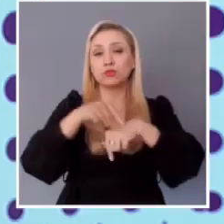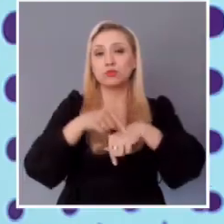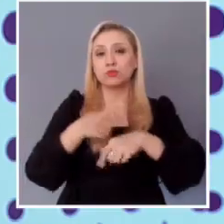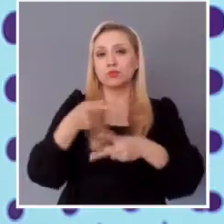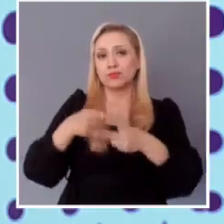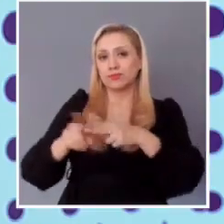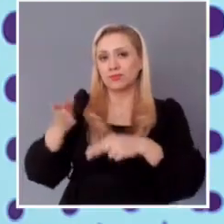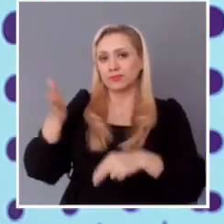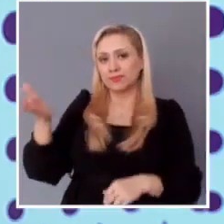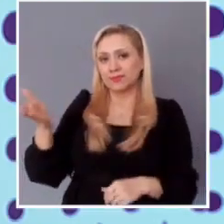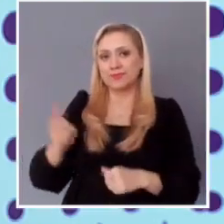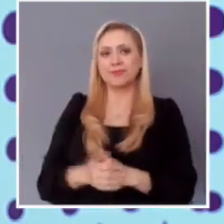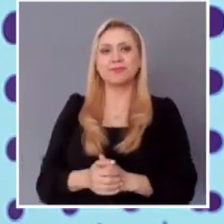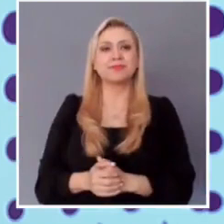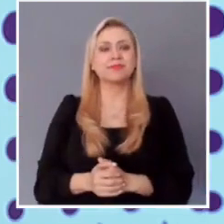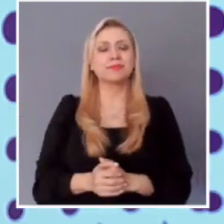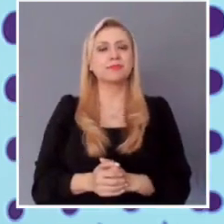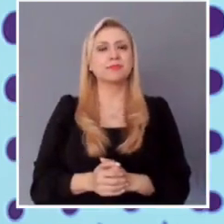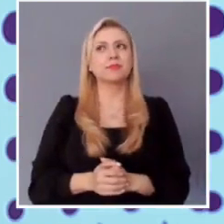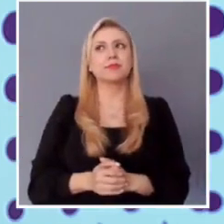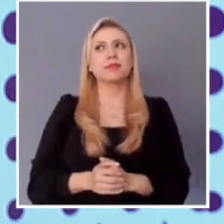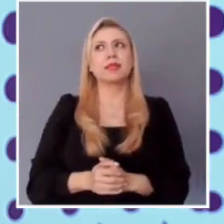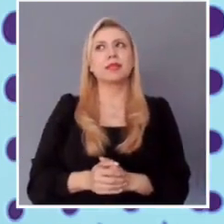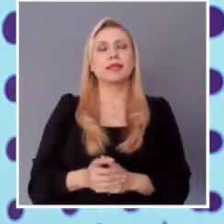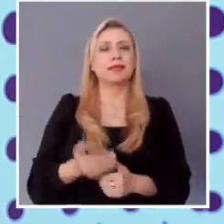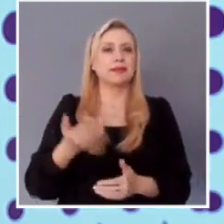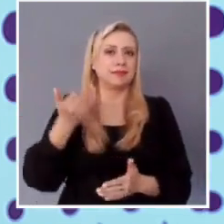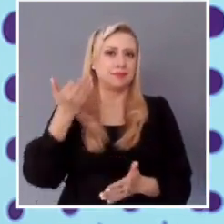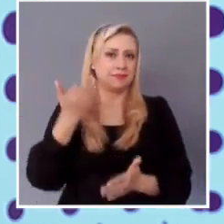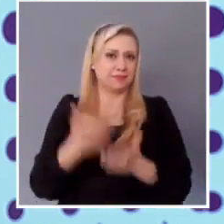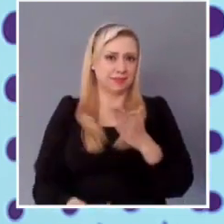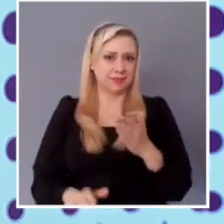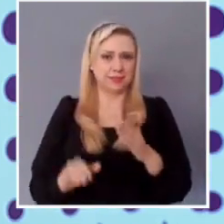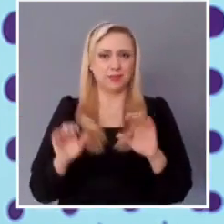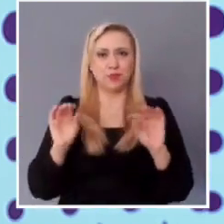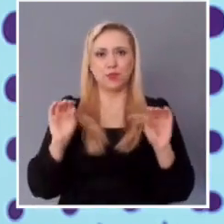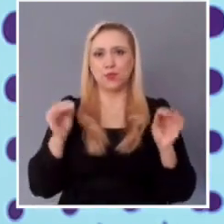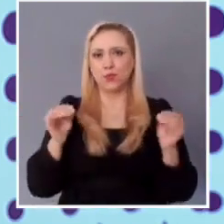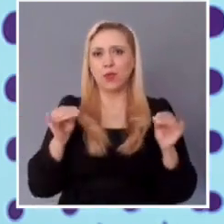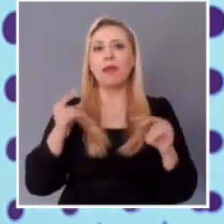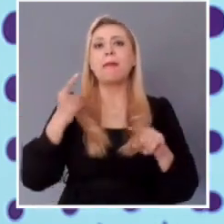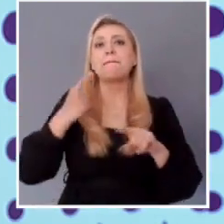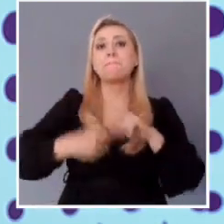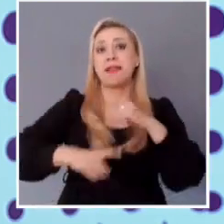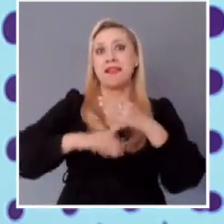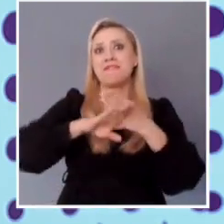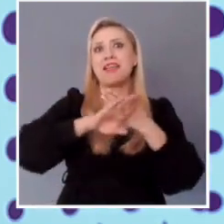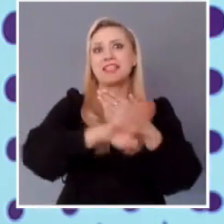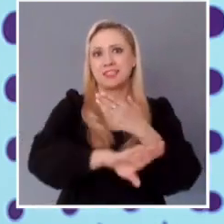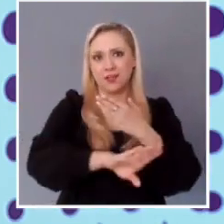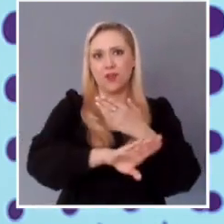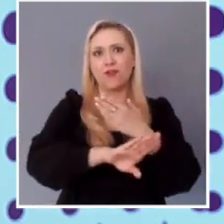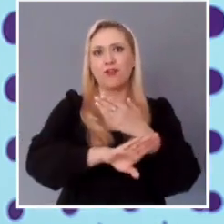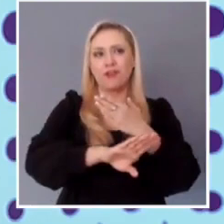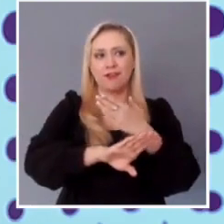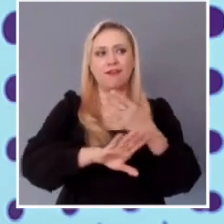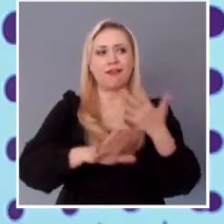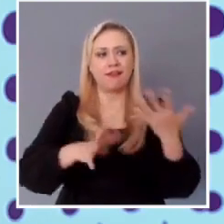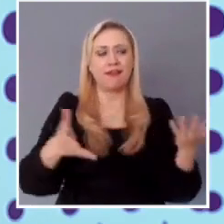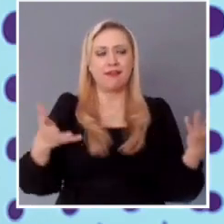contigo. Algo que no hemos ahorita traído a la mesa es también la parte de la prevención, ¿no? O sea, en la cuestión del